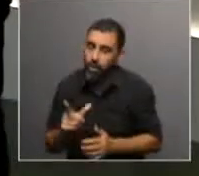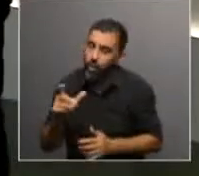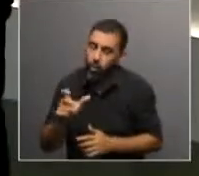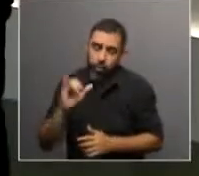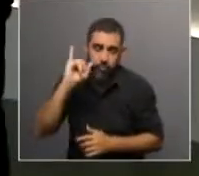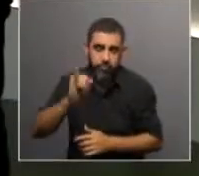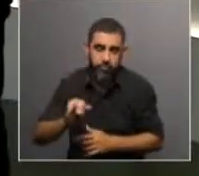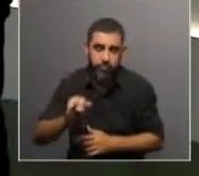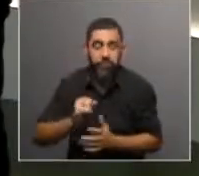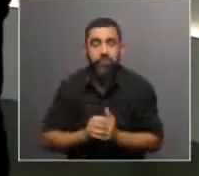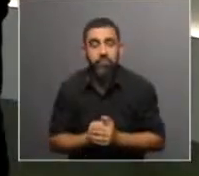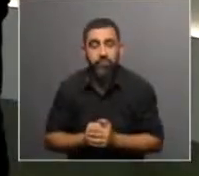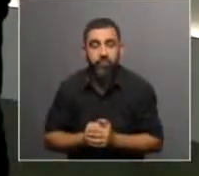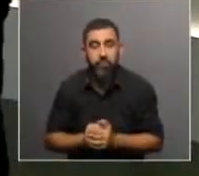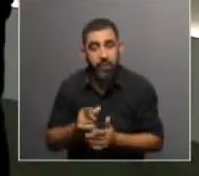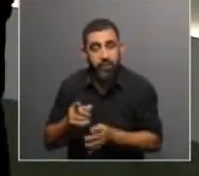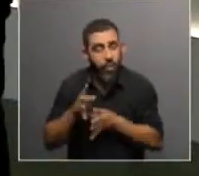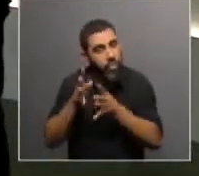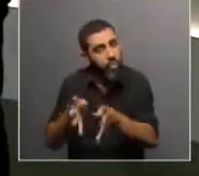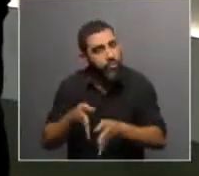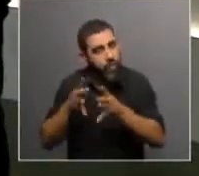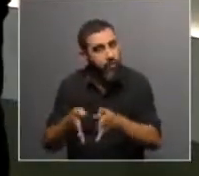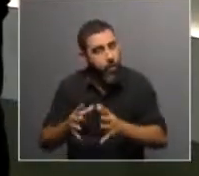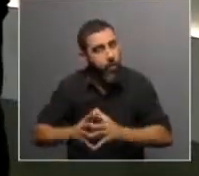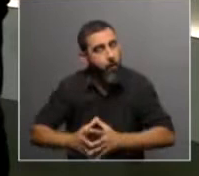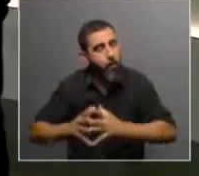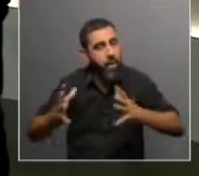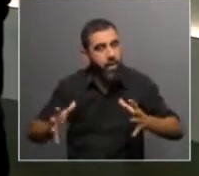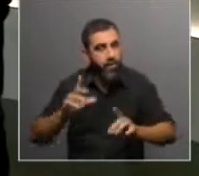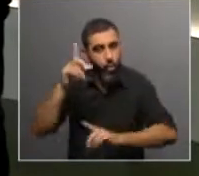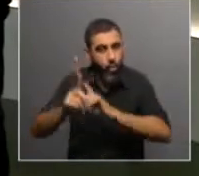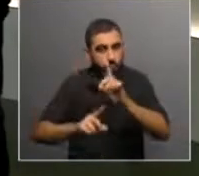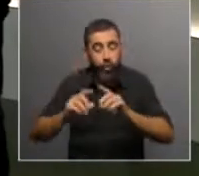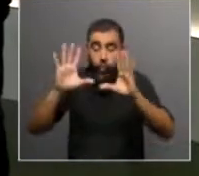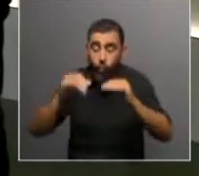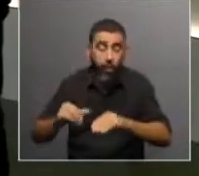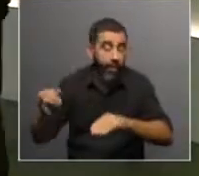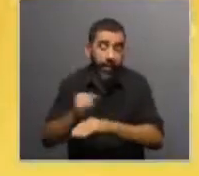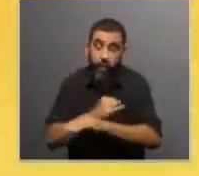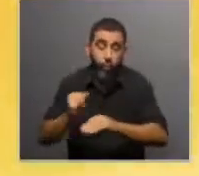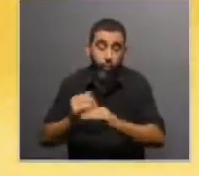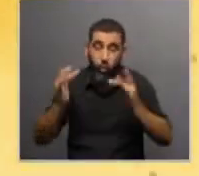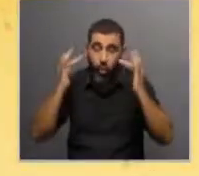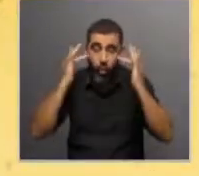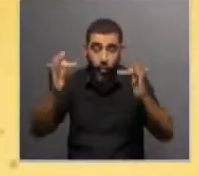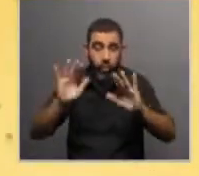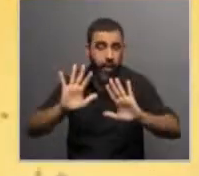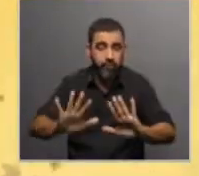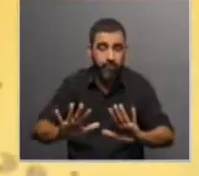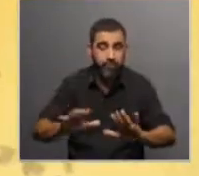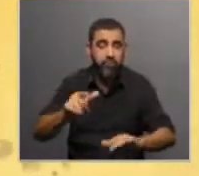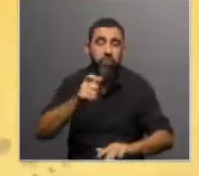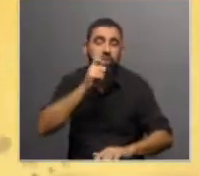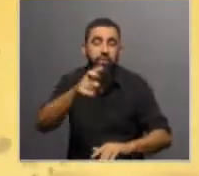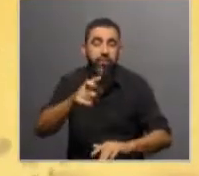Totalmente, y es uno de los desafíos que tenemos en la universidad y que tienen todas las instituciones educativas, ¿no? Claro. Acá esto